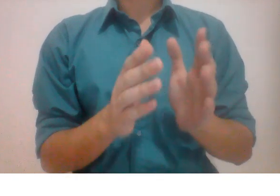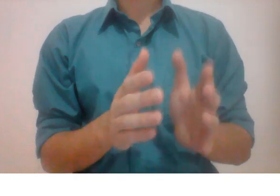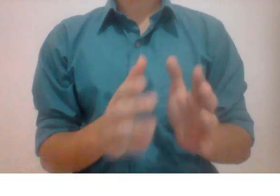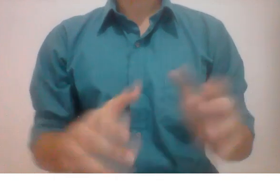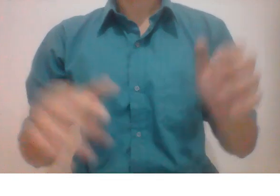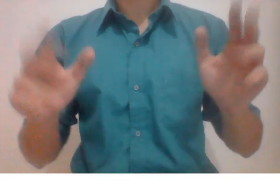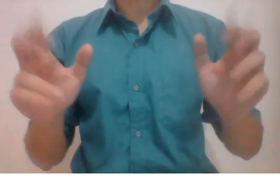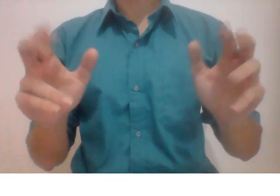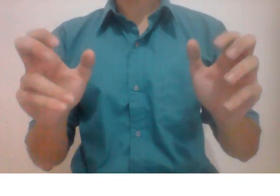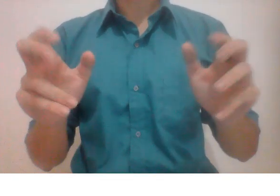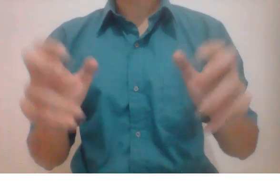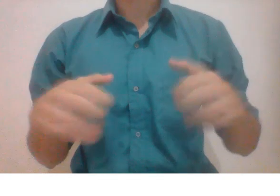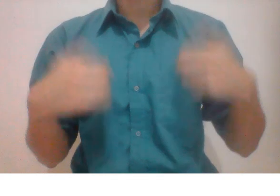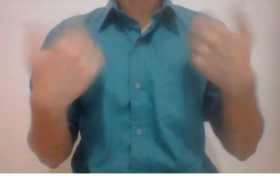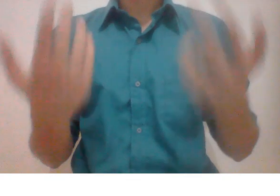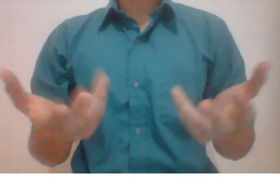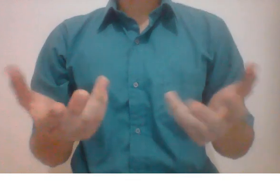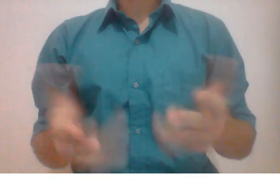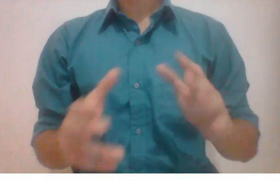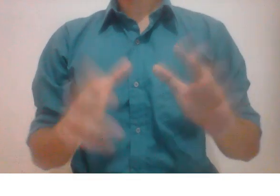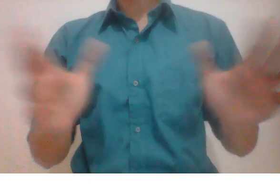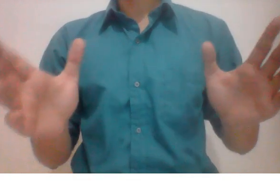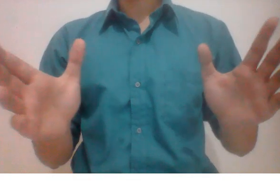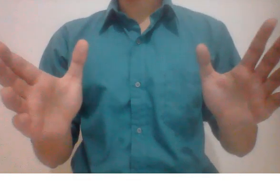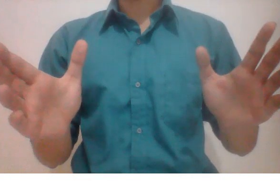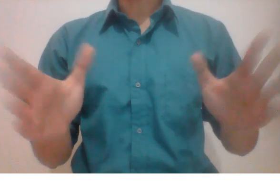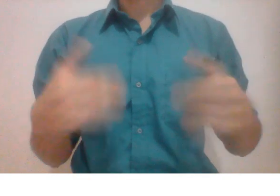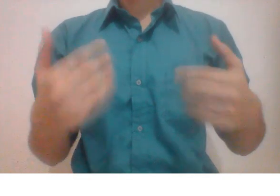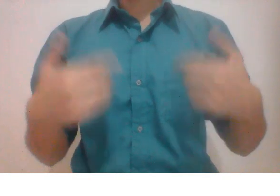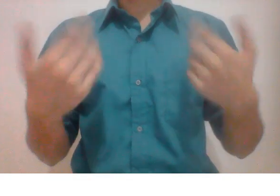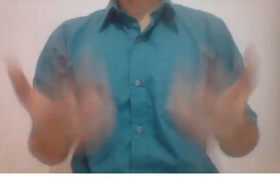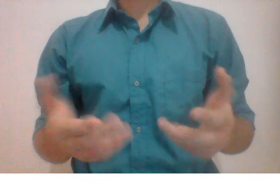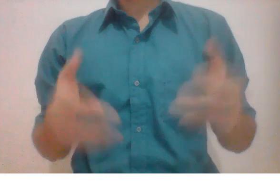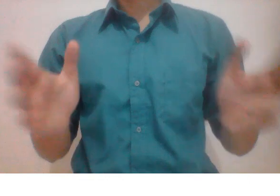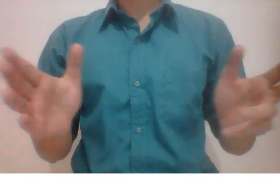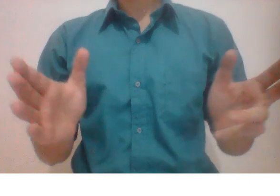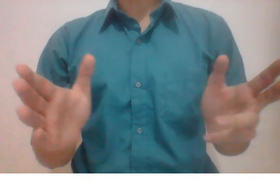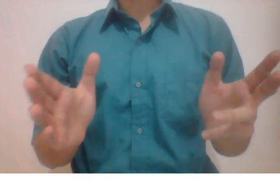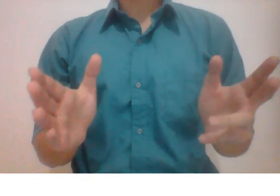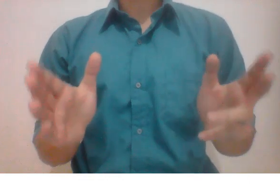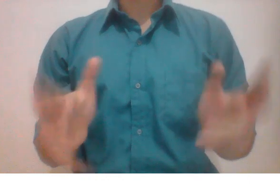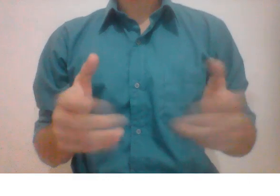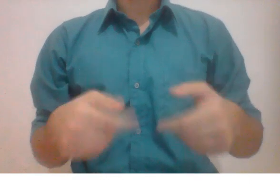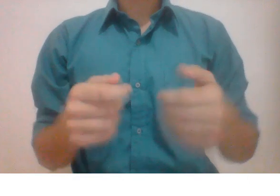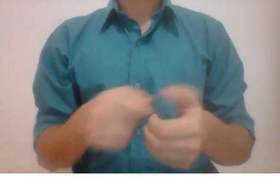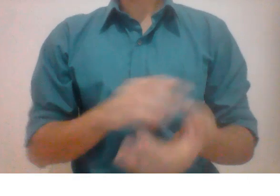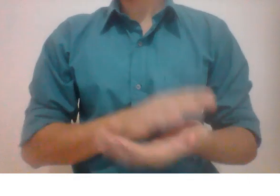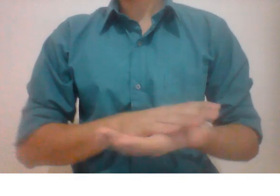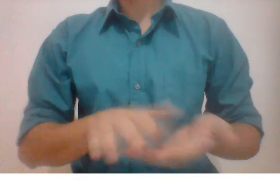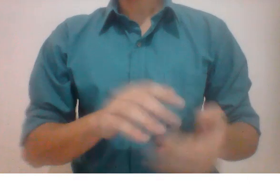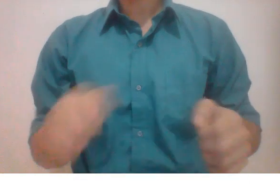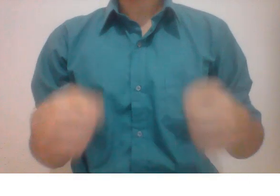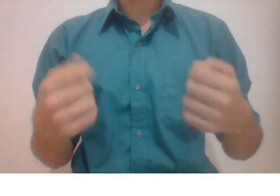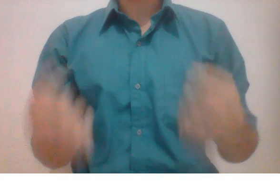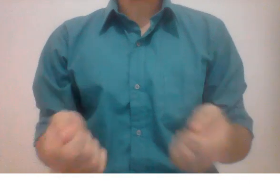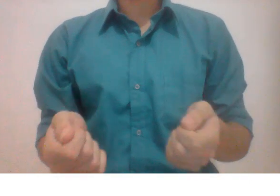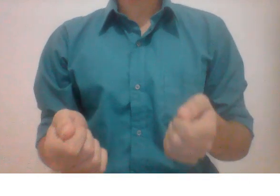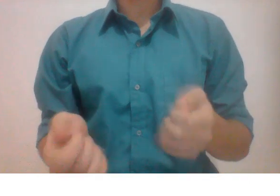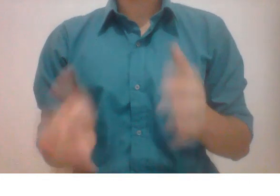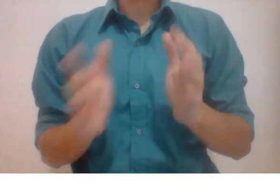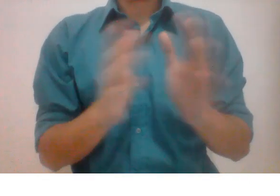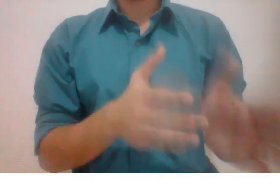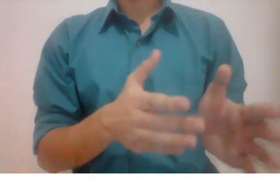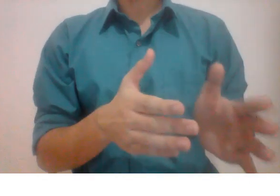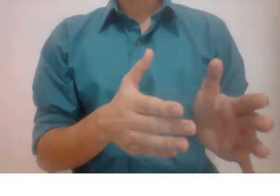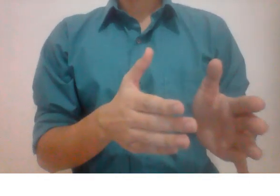para sobornar a estos analistas, que de analistas tienen muy poco. Lo único analista que saben hacer es analizar los millones que se les estaban